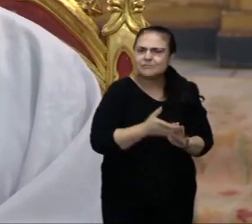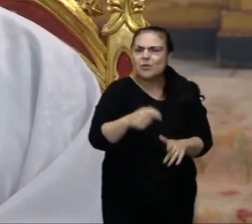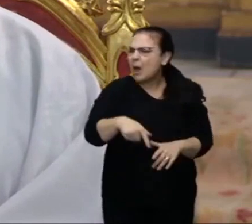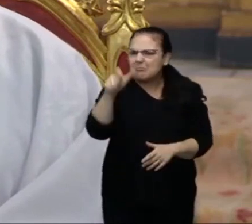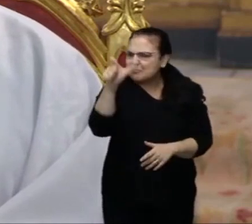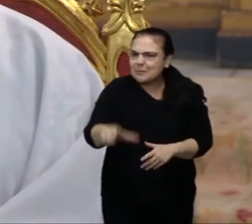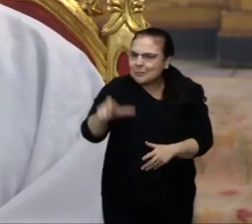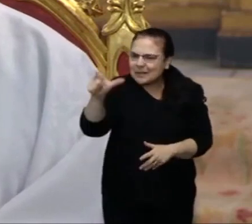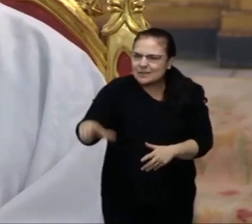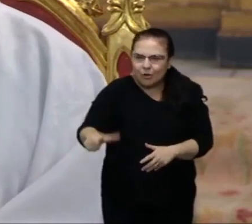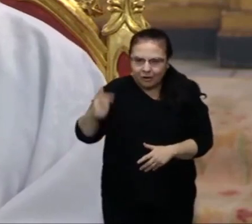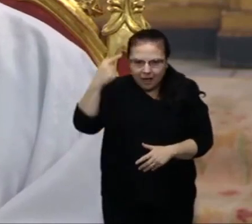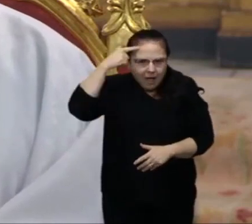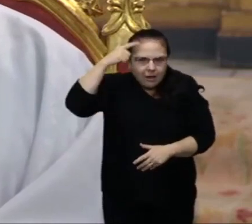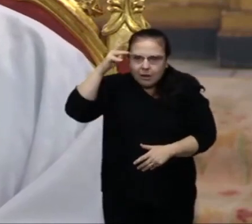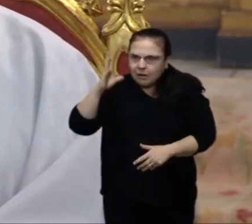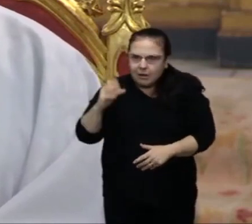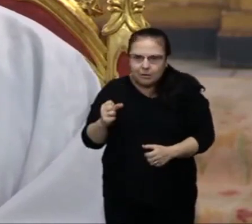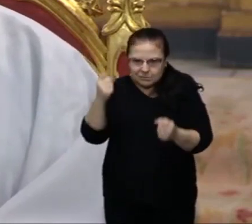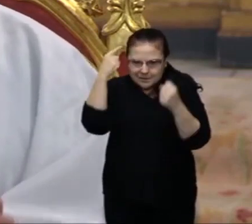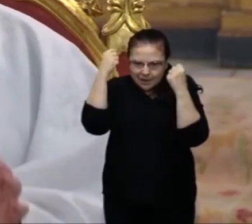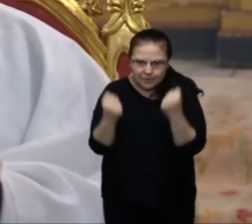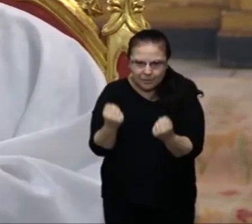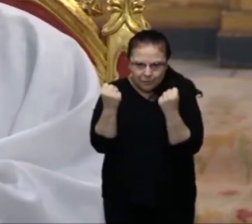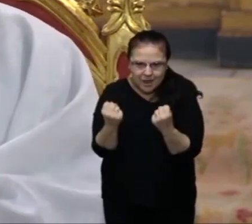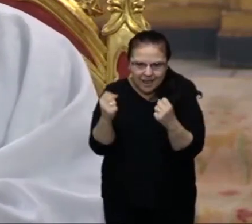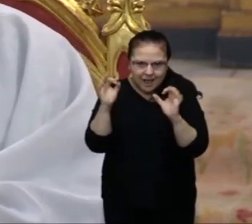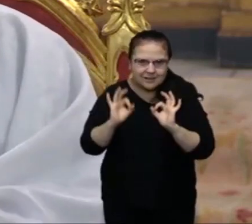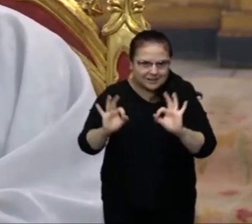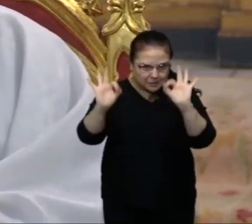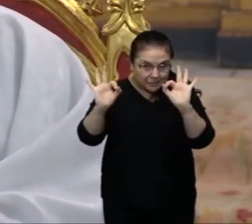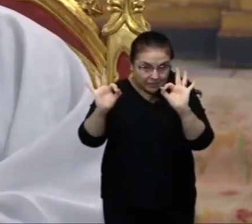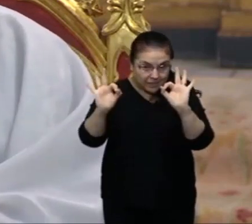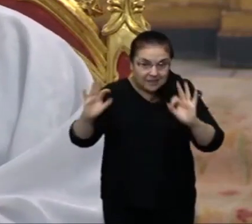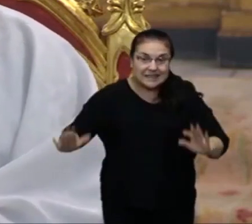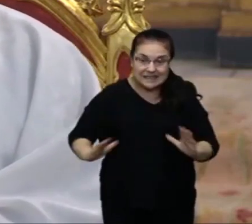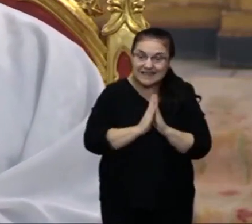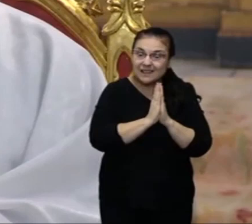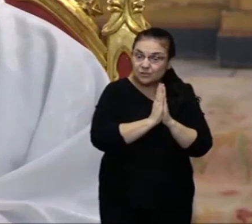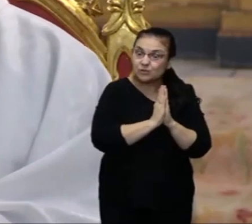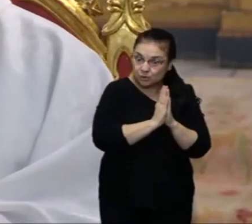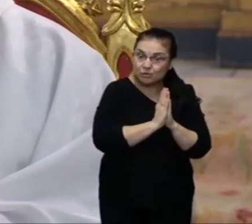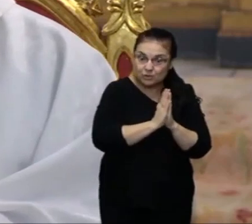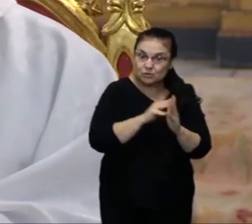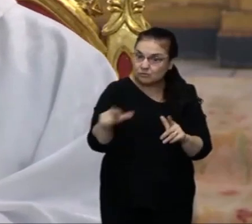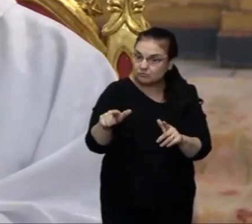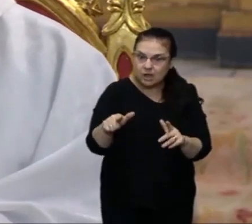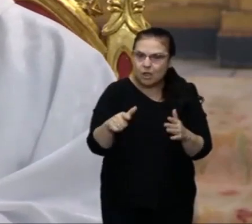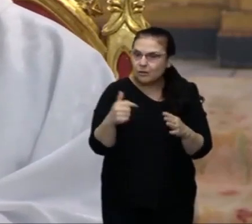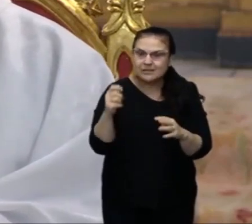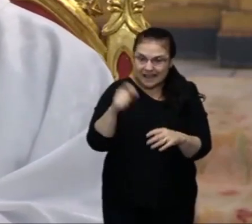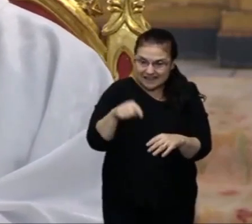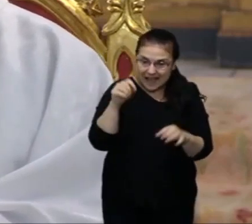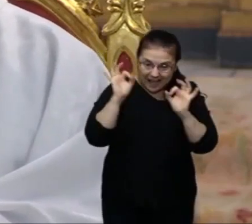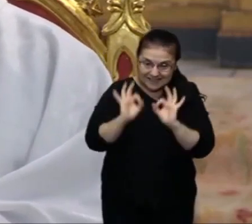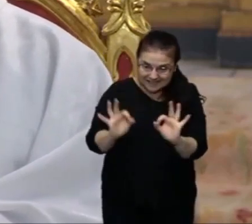una sabiduría especial como ninguno. Los santos que tienen esa sabiduría se pueden contar con los dedos de la mano.